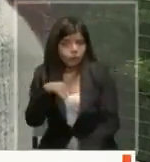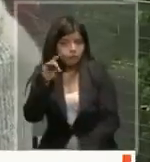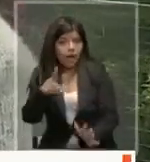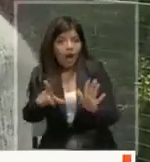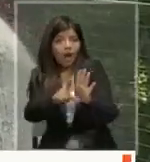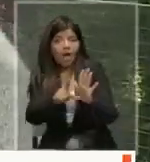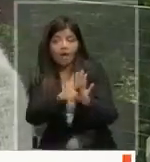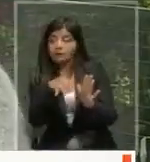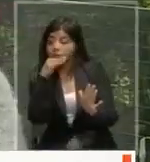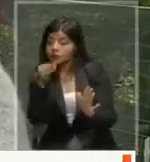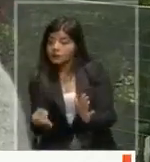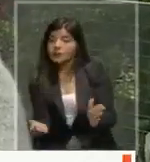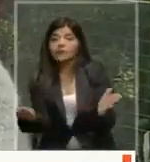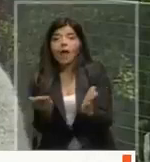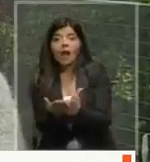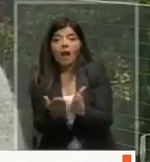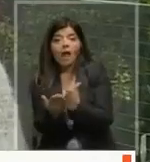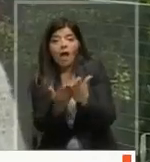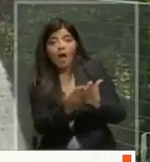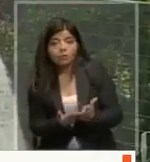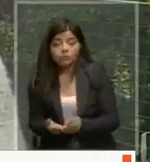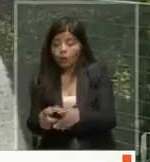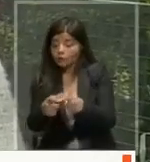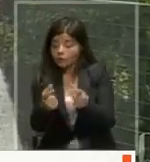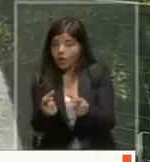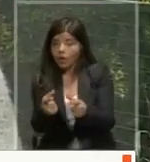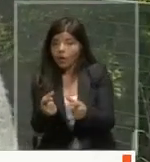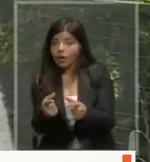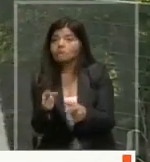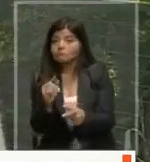el pase es válido